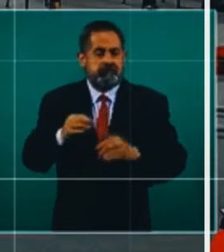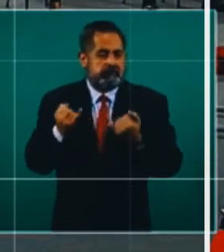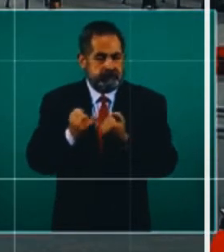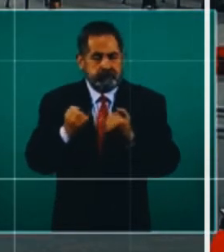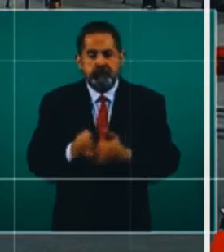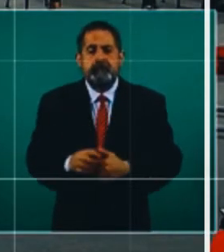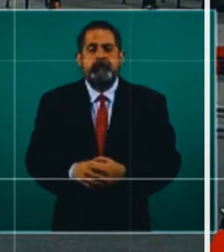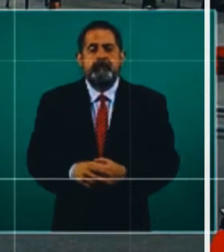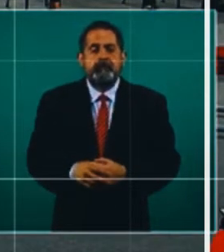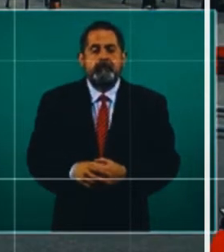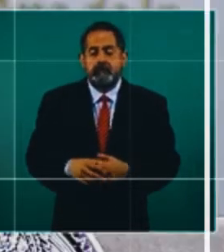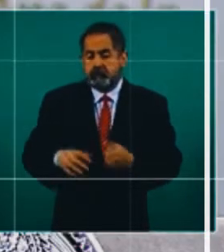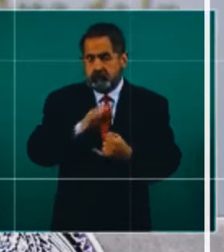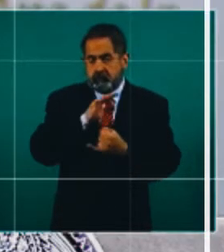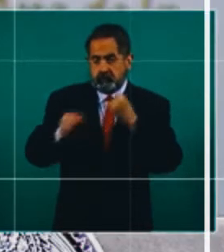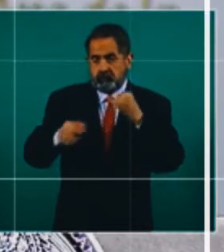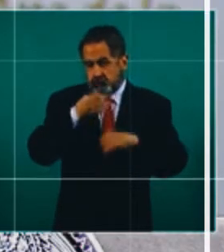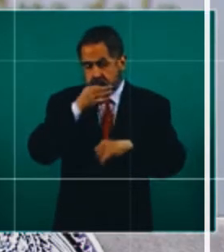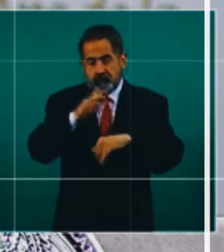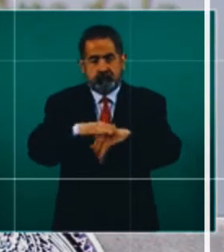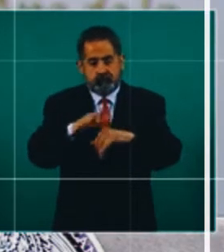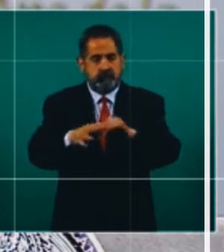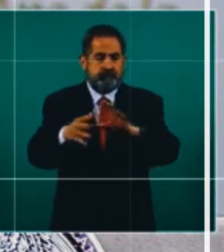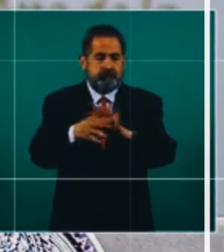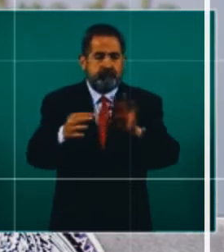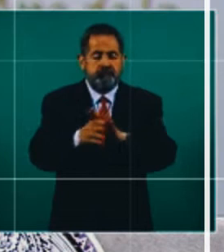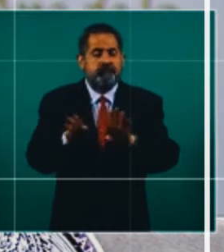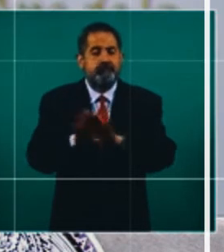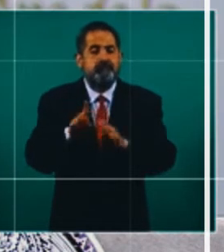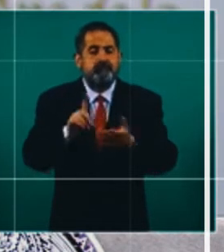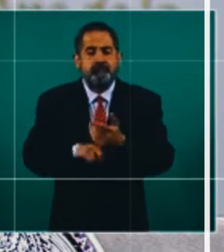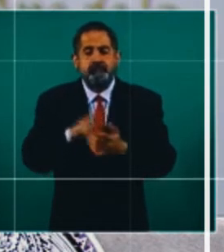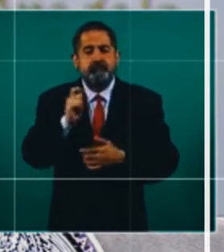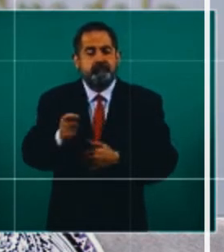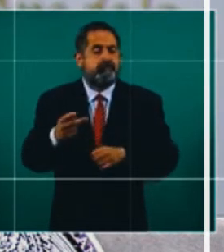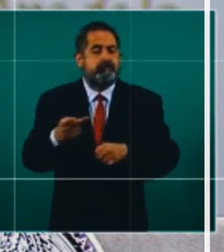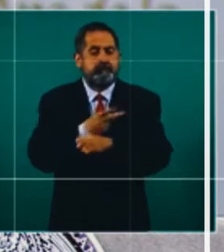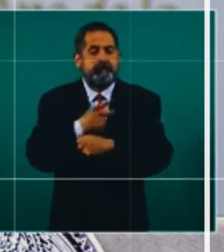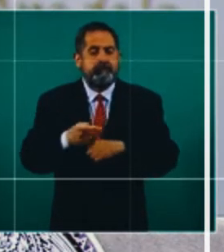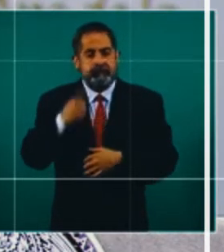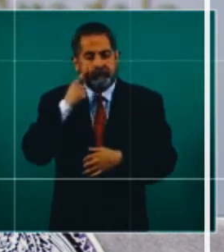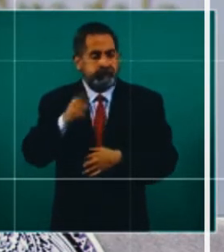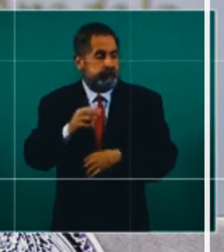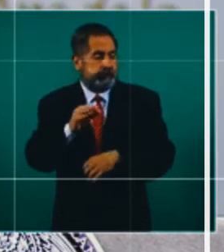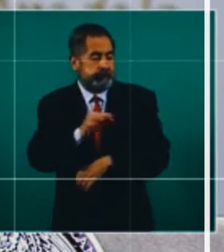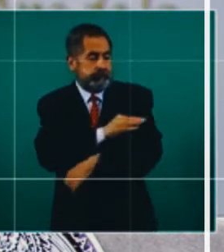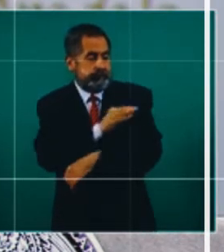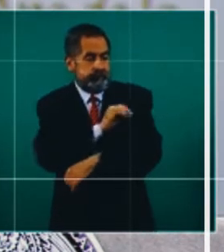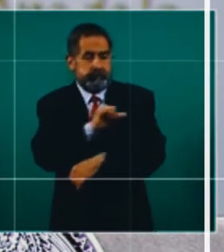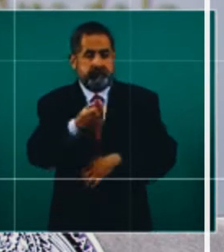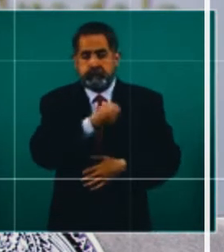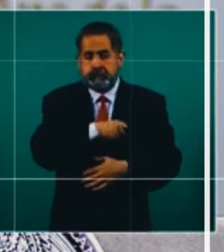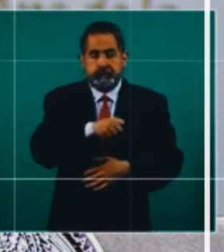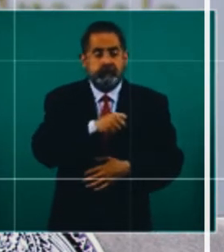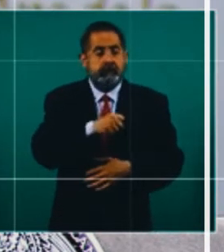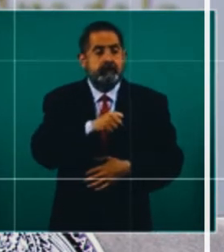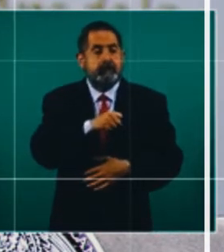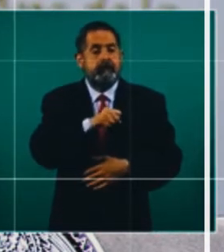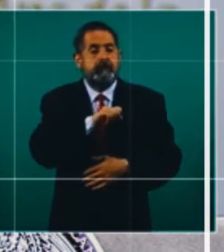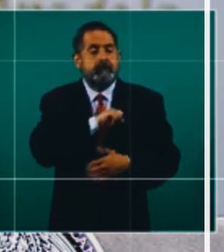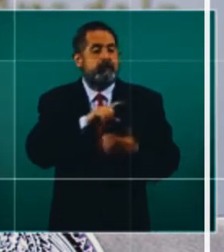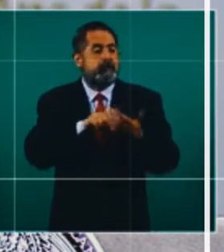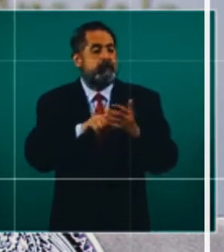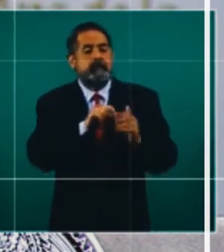quiero informar, como ya señalaba el presidente, de cómo va la vacunación en el personal de salud. En la